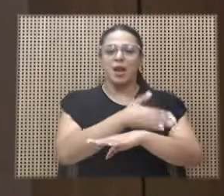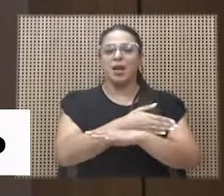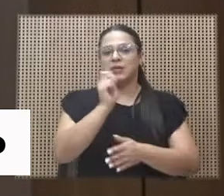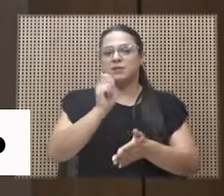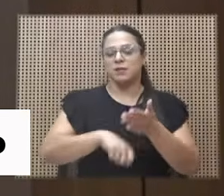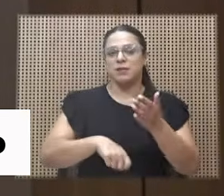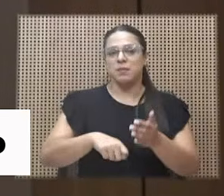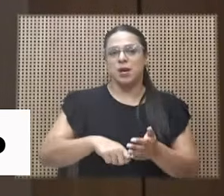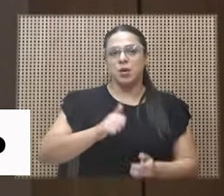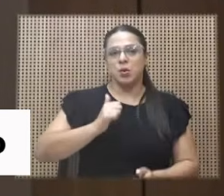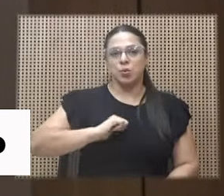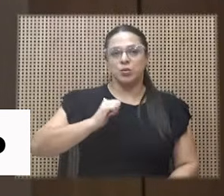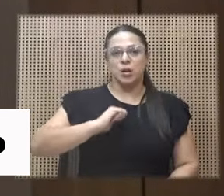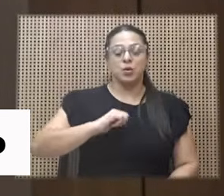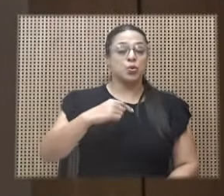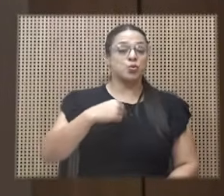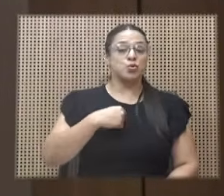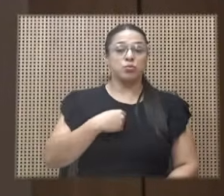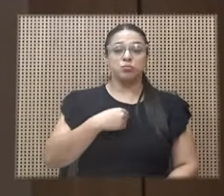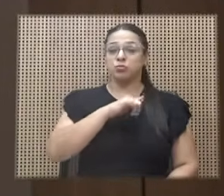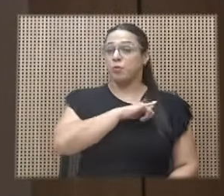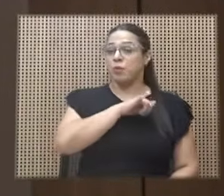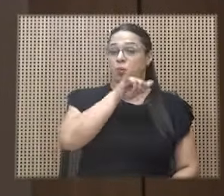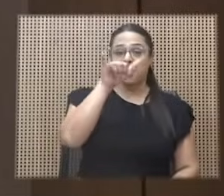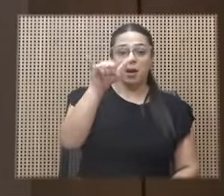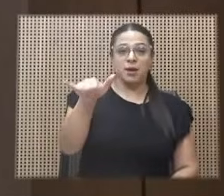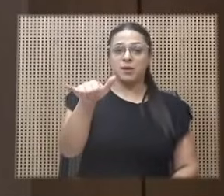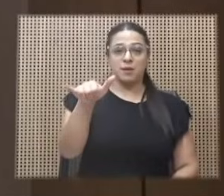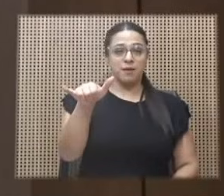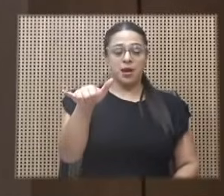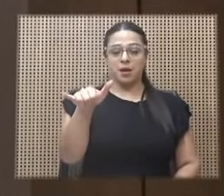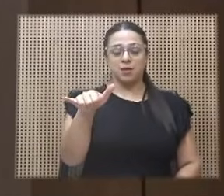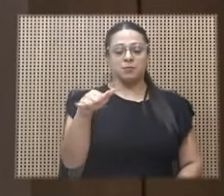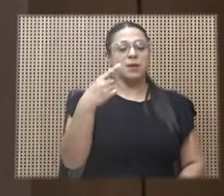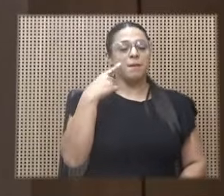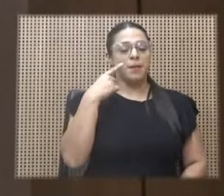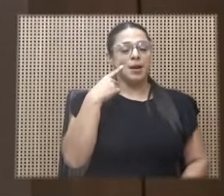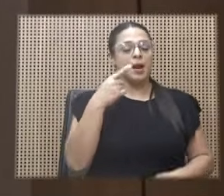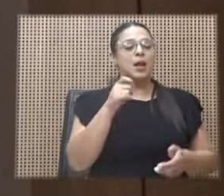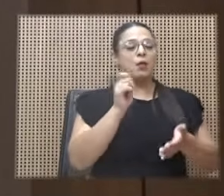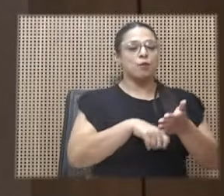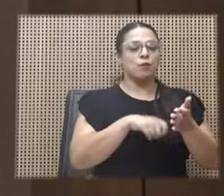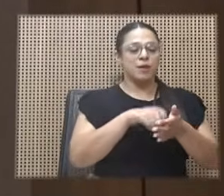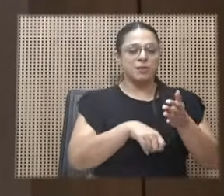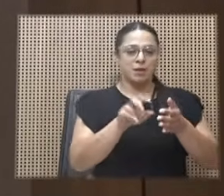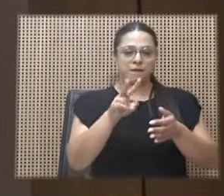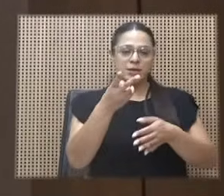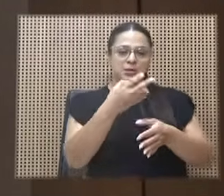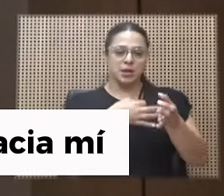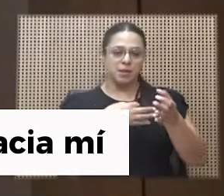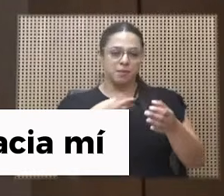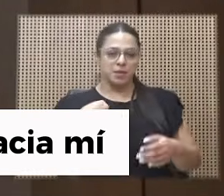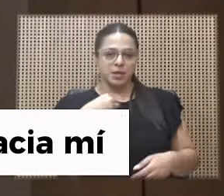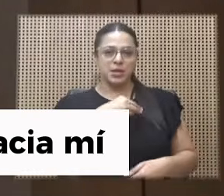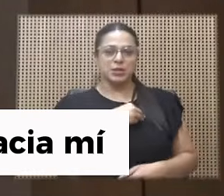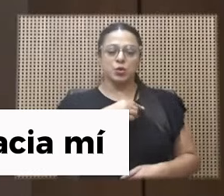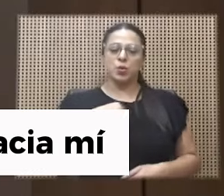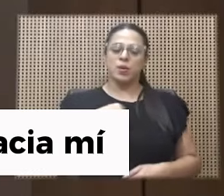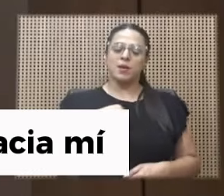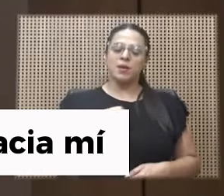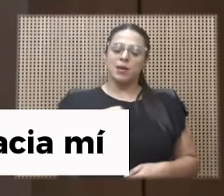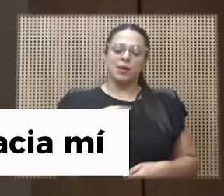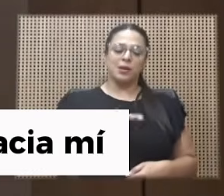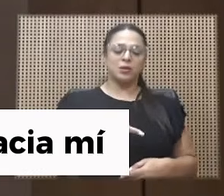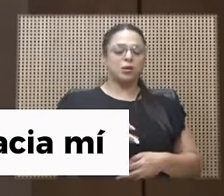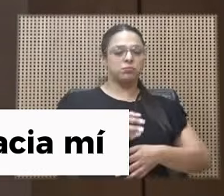ir de viaje para que lo firme el viceministro. Y fui destituido. Tal vez la destitución más honrosa que